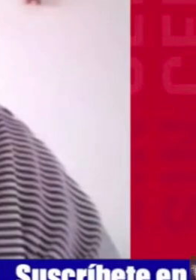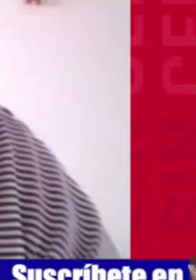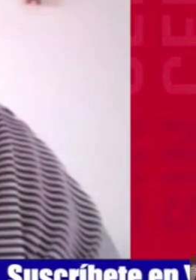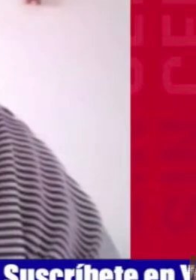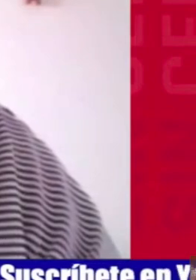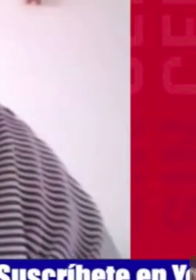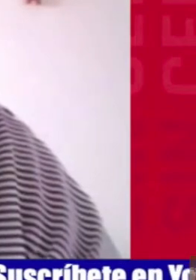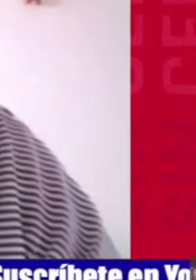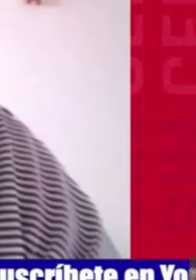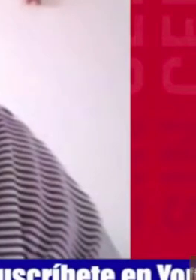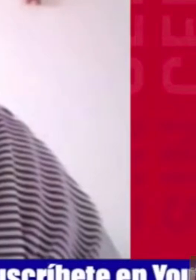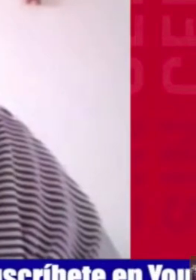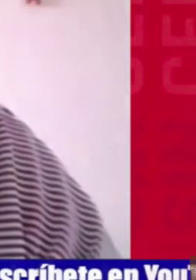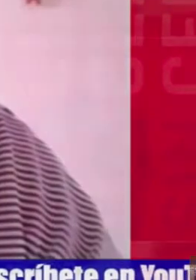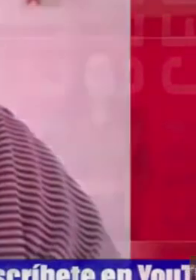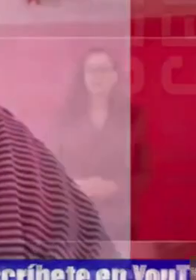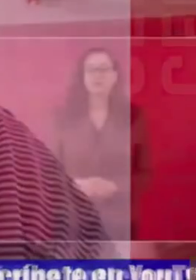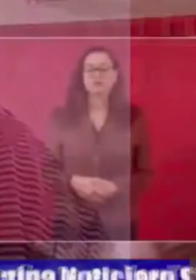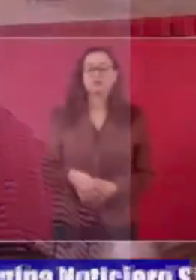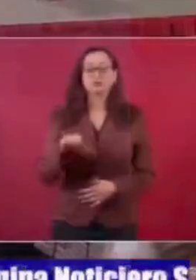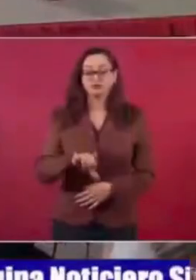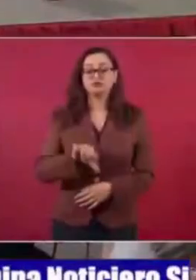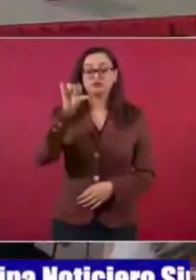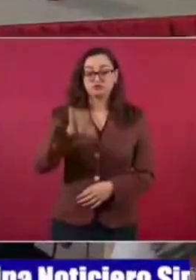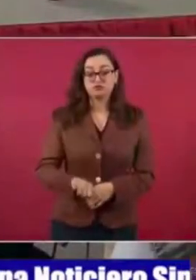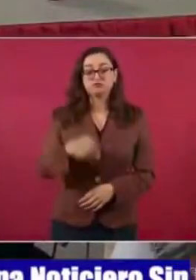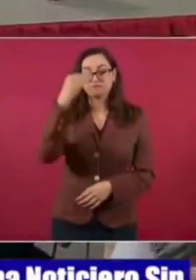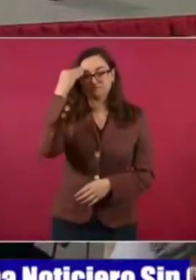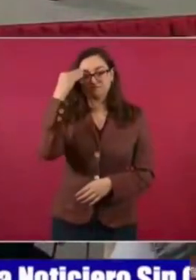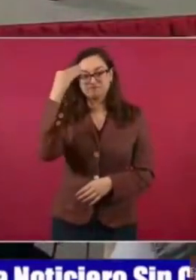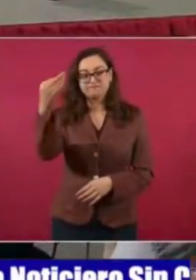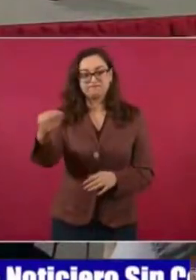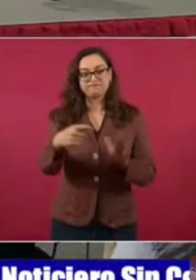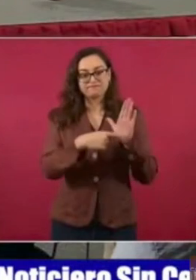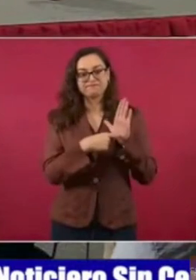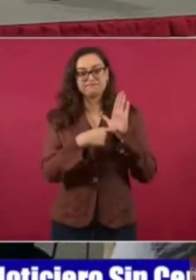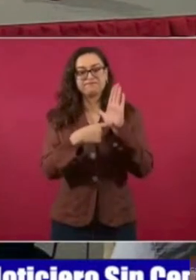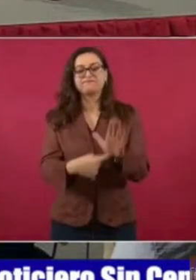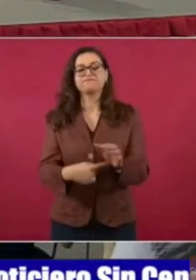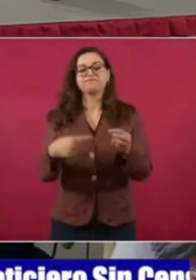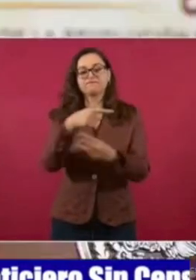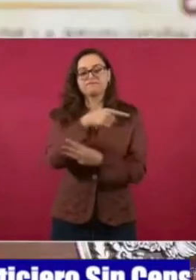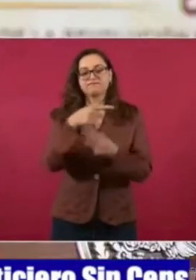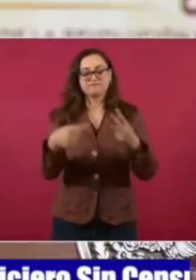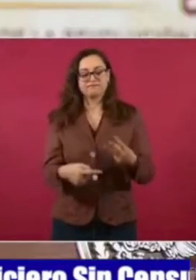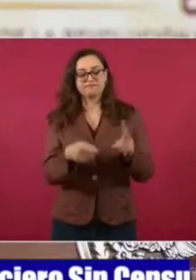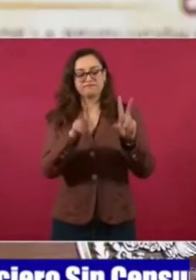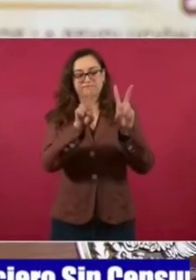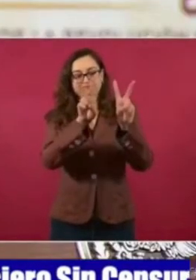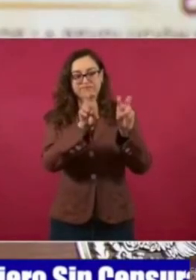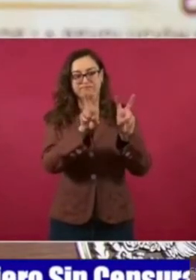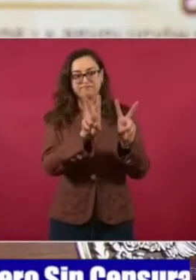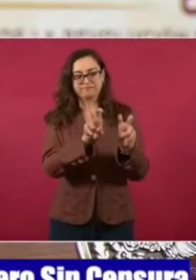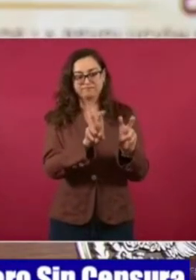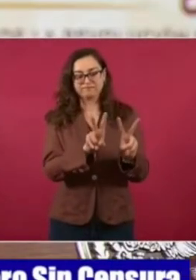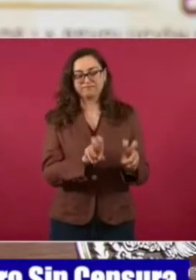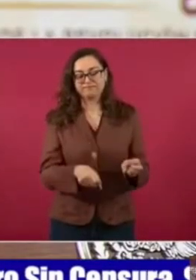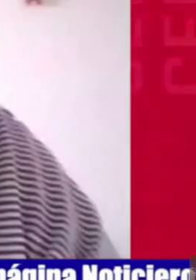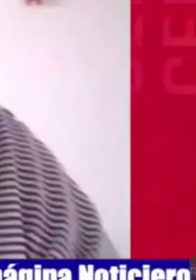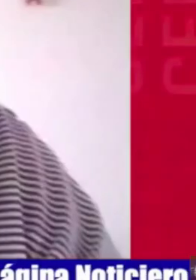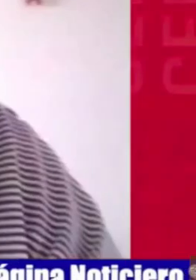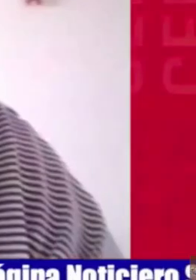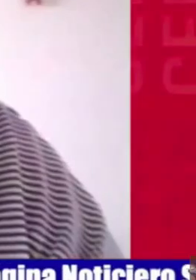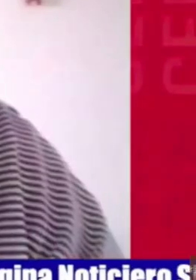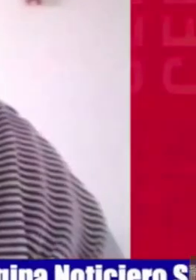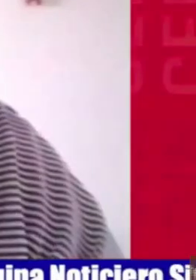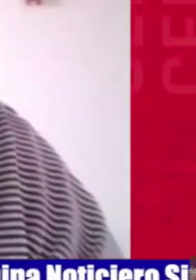todas y todos también seguir presionando. Y las fiscalías es uno de esos temas, la fiscalía general, el tema de las fiscalías estatales,